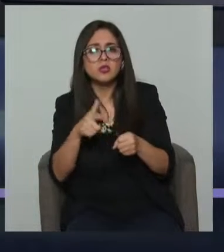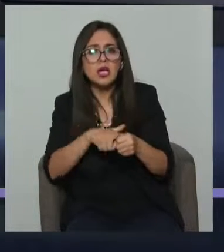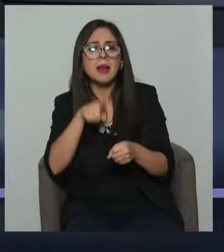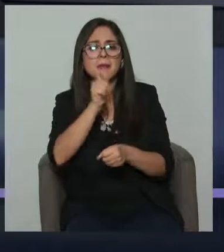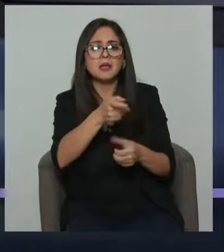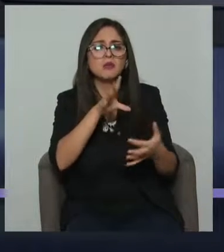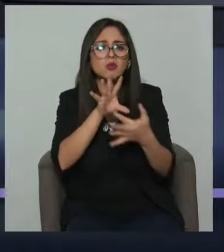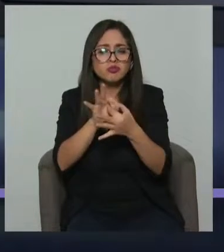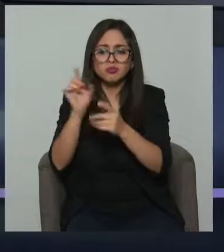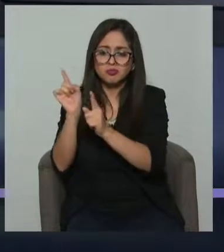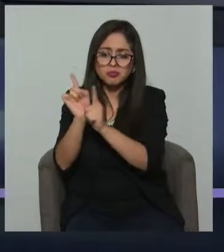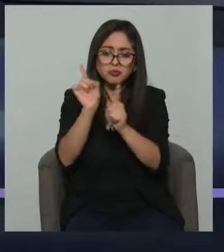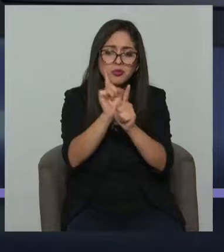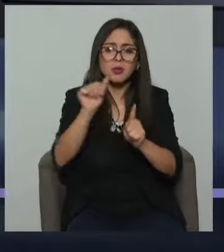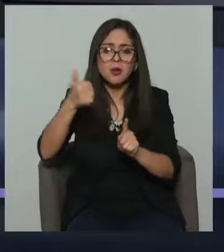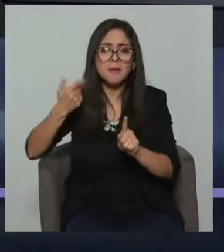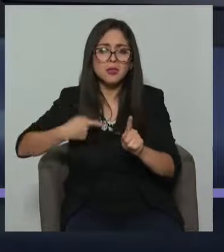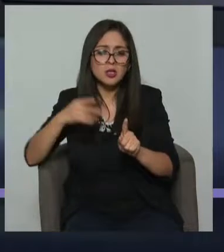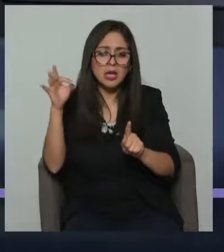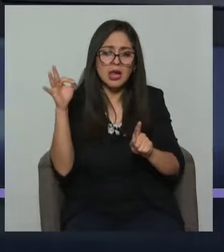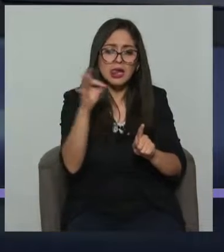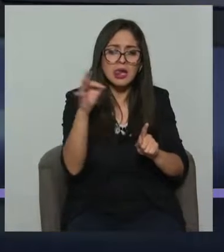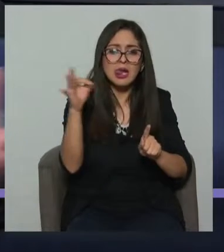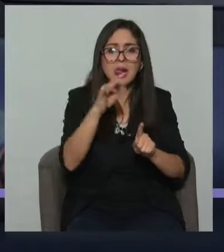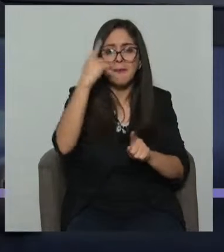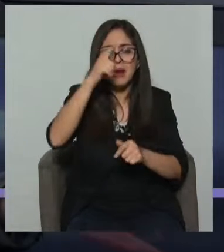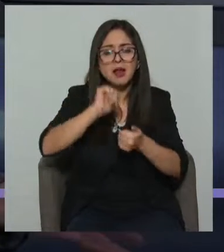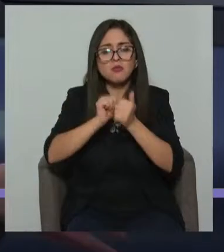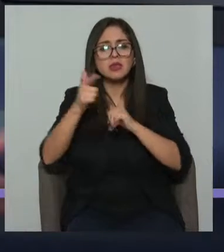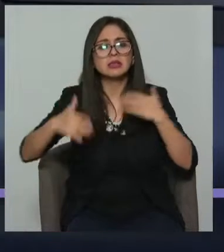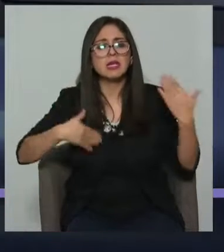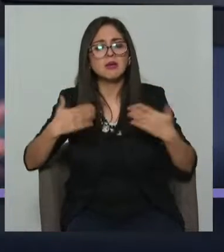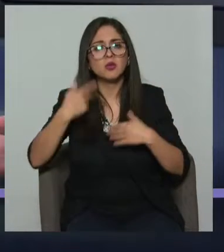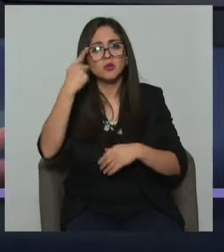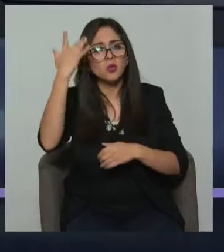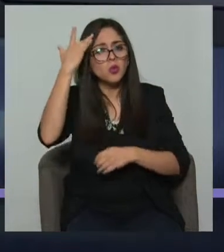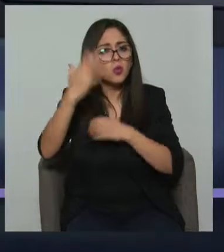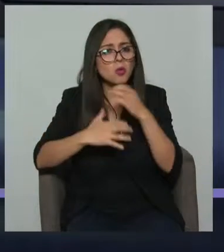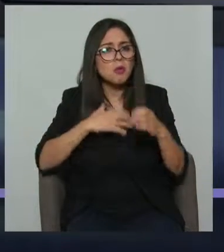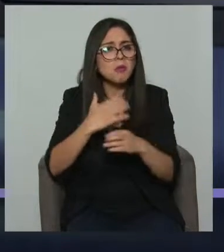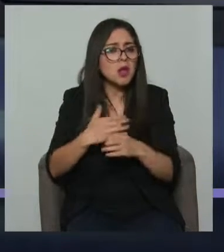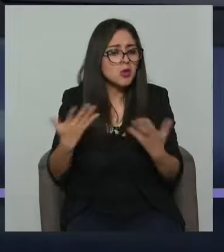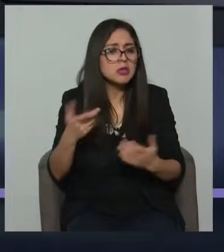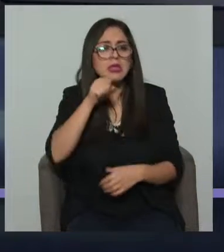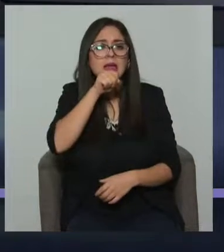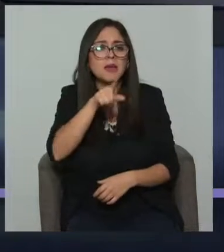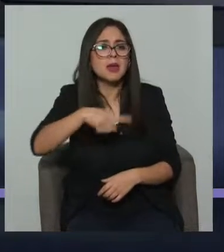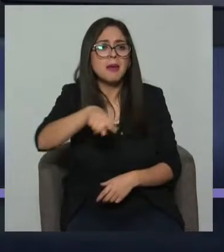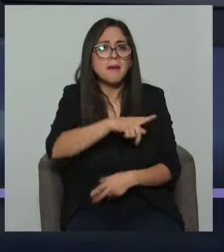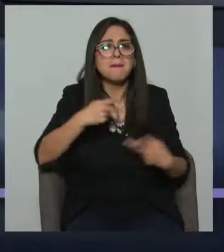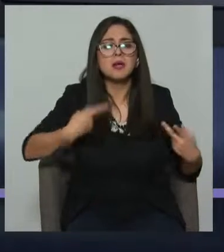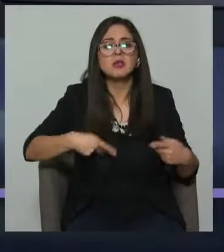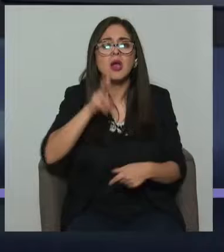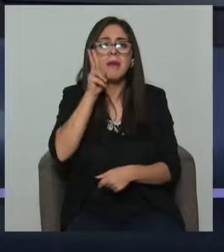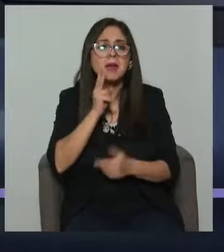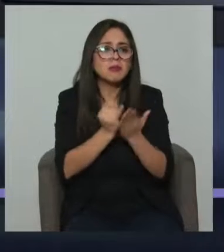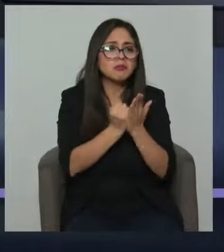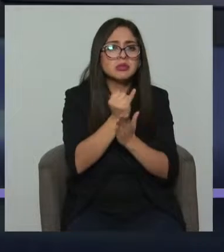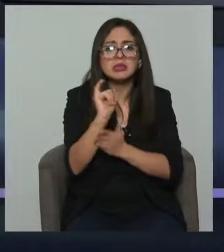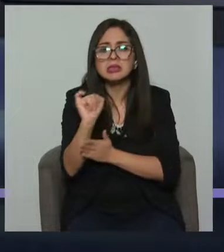aparecerán a Jesús para convencerle de que celebre su cumpleaños y al final, pues hasta el público tendrá que votar y tendrá que decidir